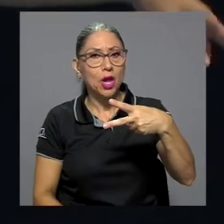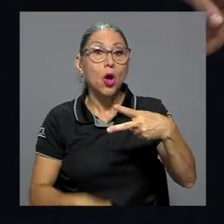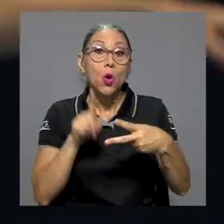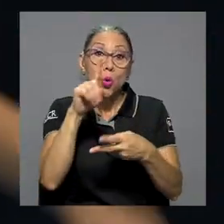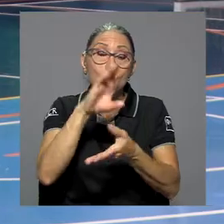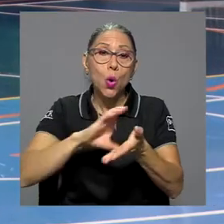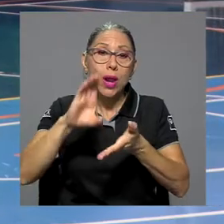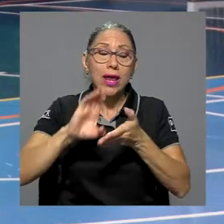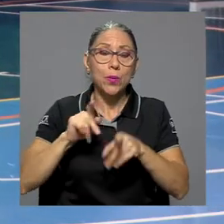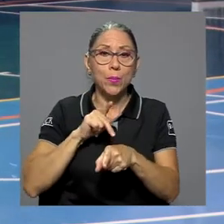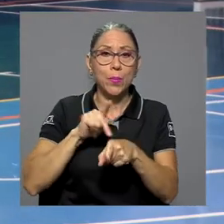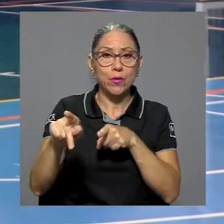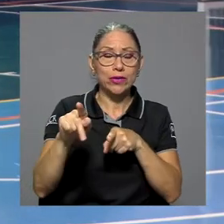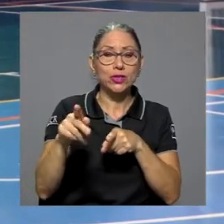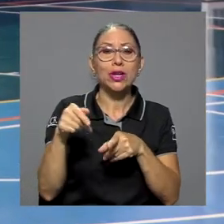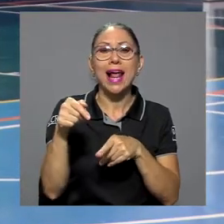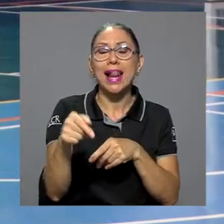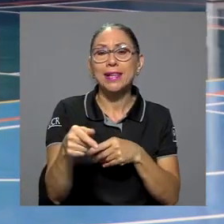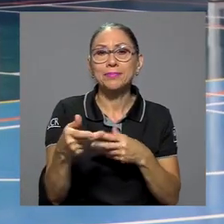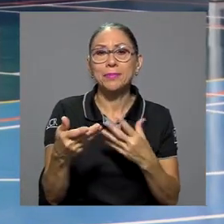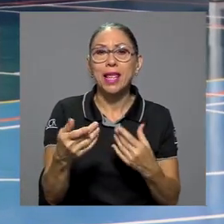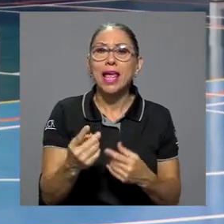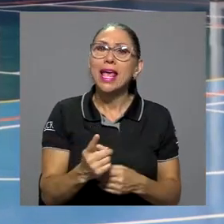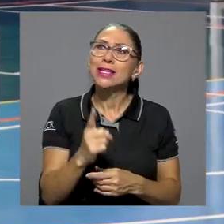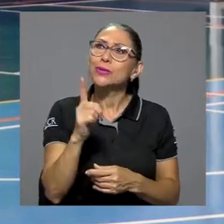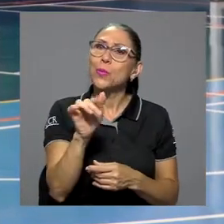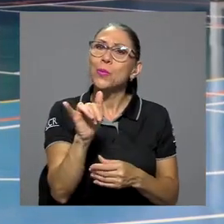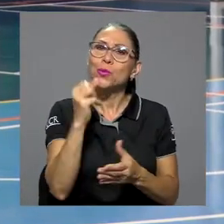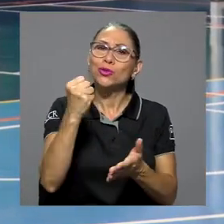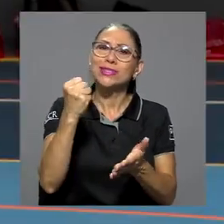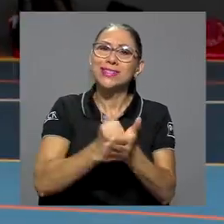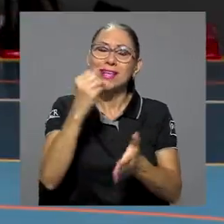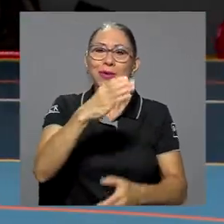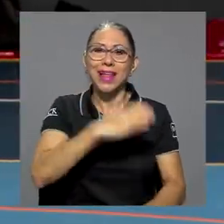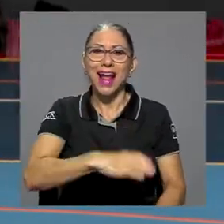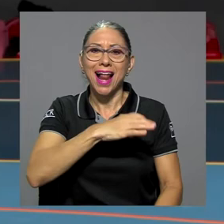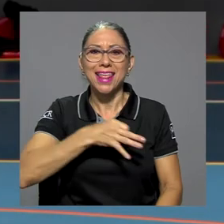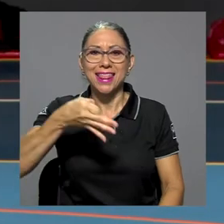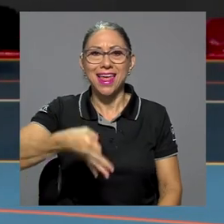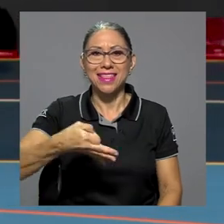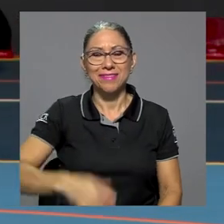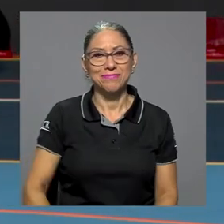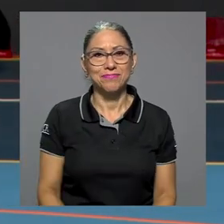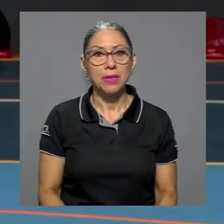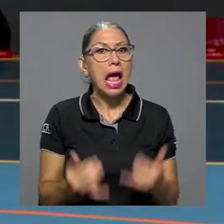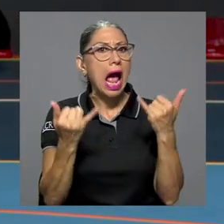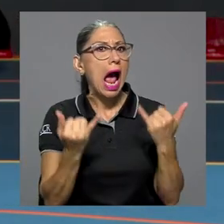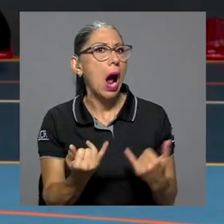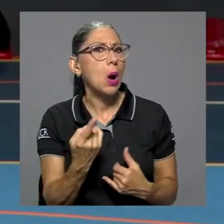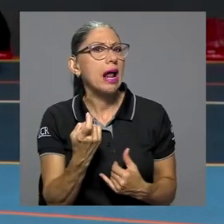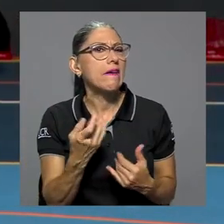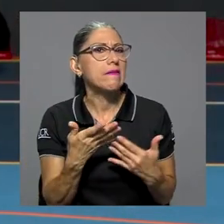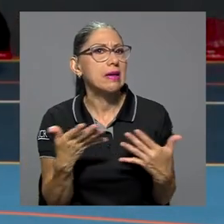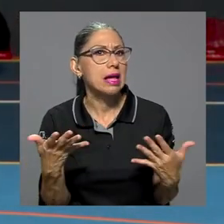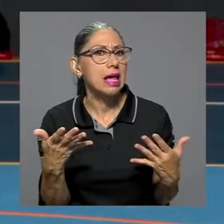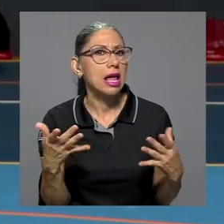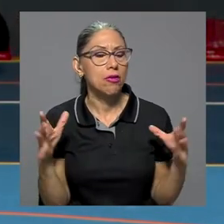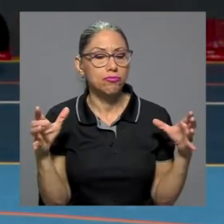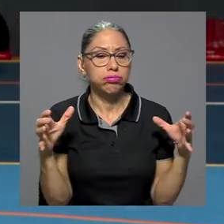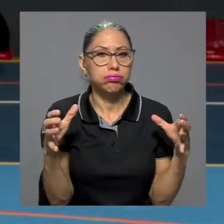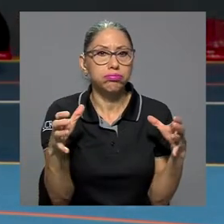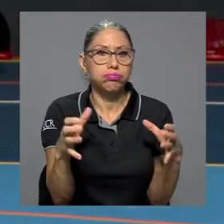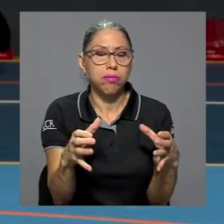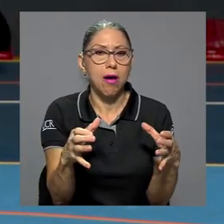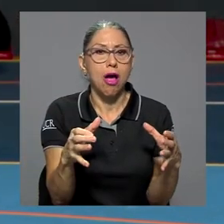colegio profesional es un sello de calidad. Ahora lo que queda es la conformación de la